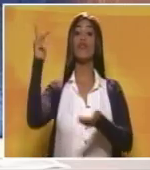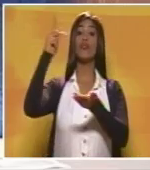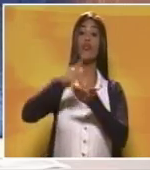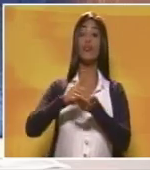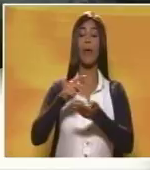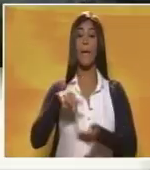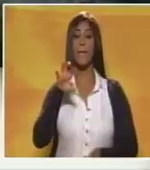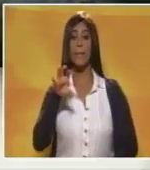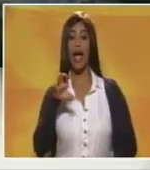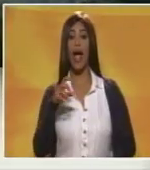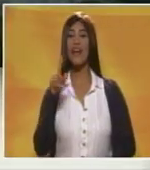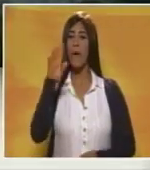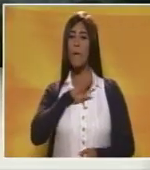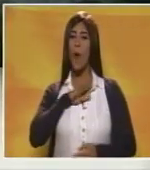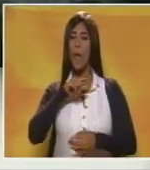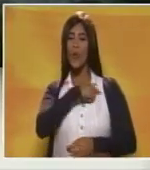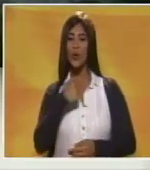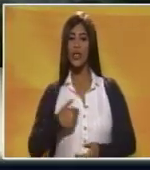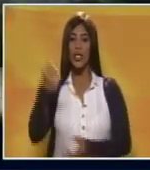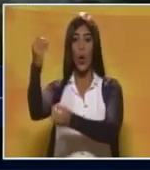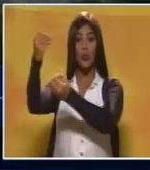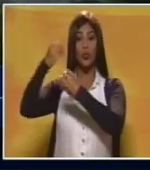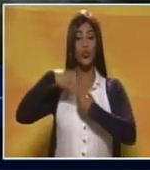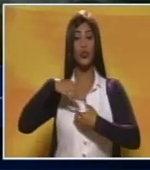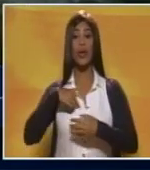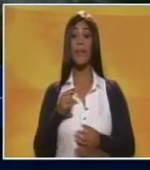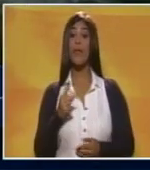China. Alvarado precisó que el cargamento contiene